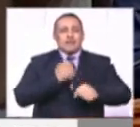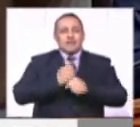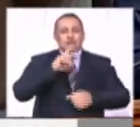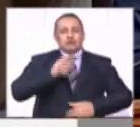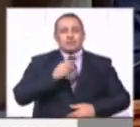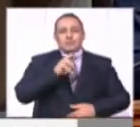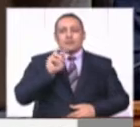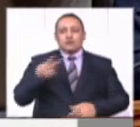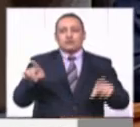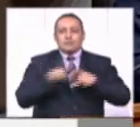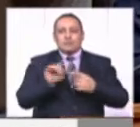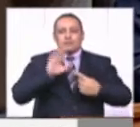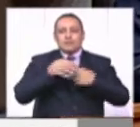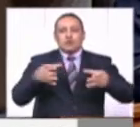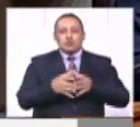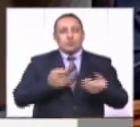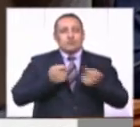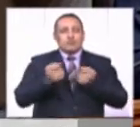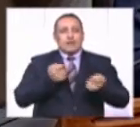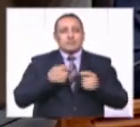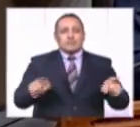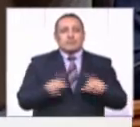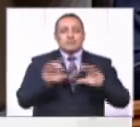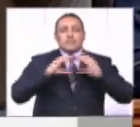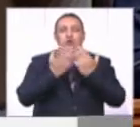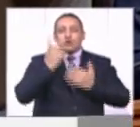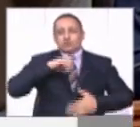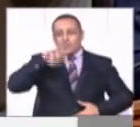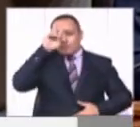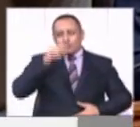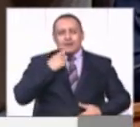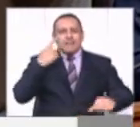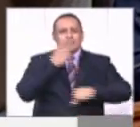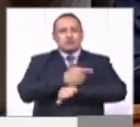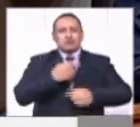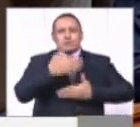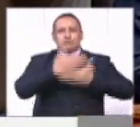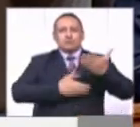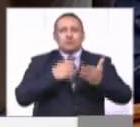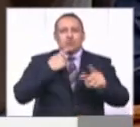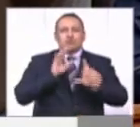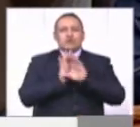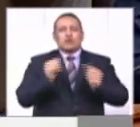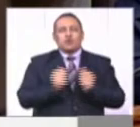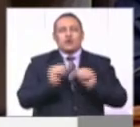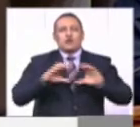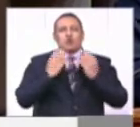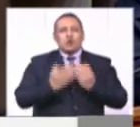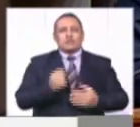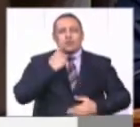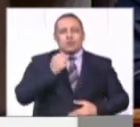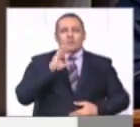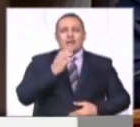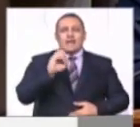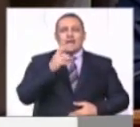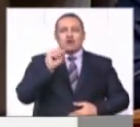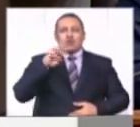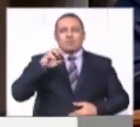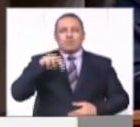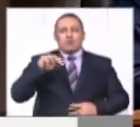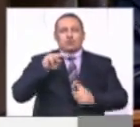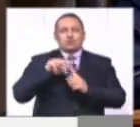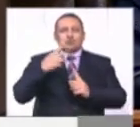fue presentada a través del área de trámite documentario del Congreso de la República la denuncia constitucional formulada por el congresista Jorge Carlos Montoya